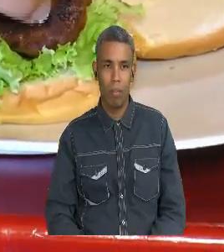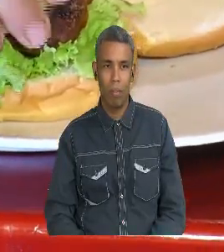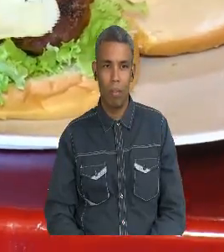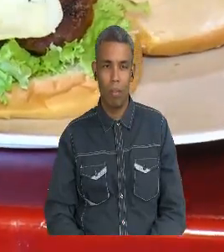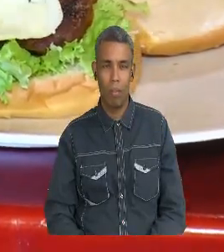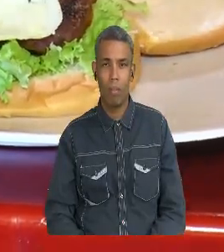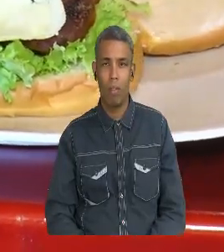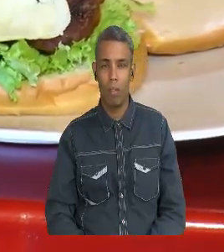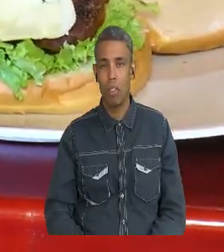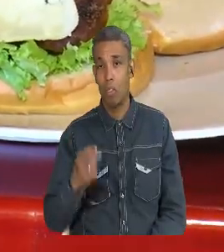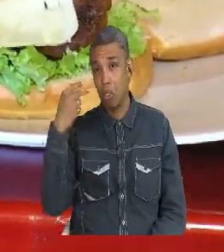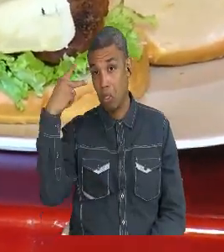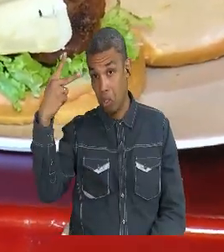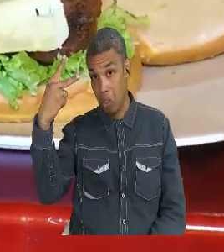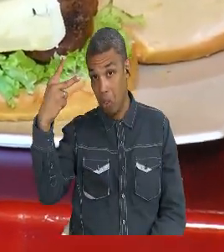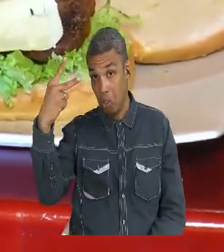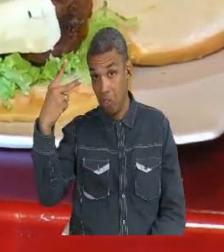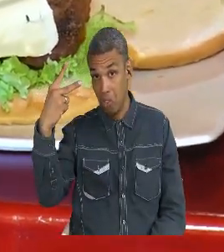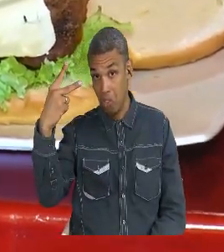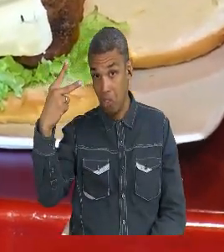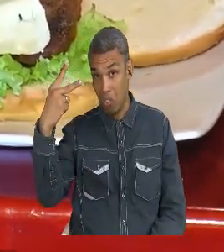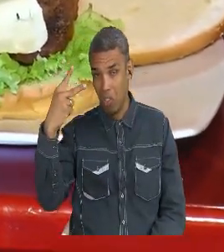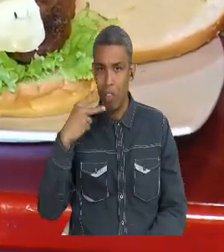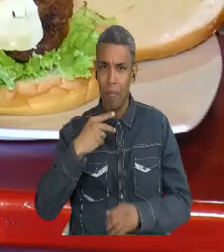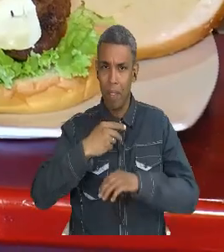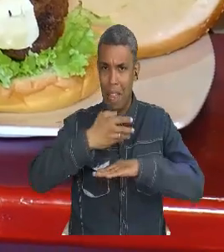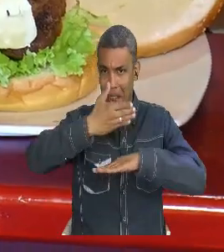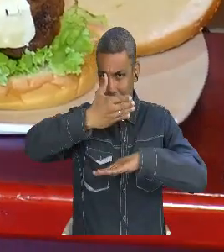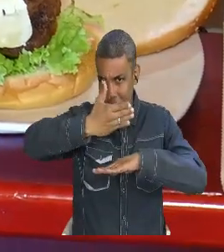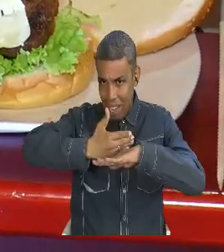Doble queso para que sea más rico.